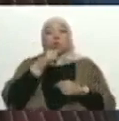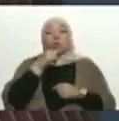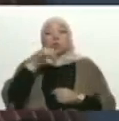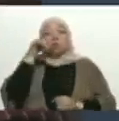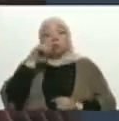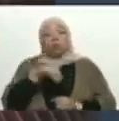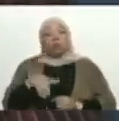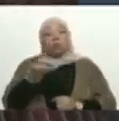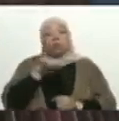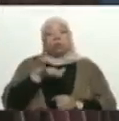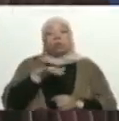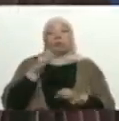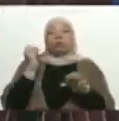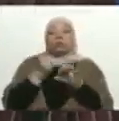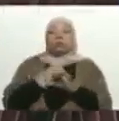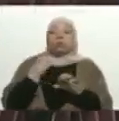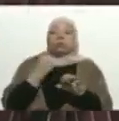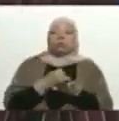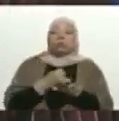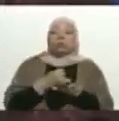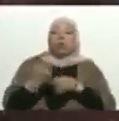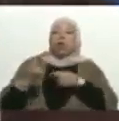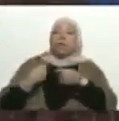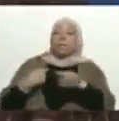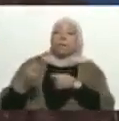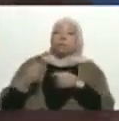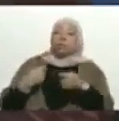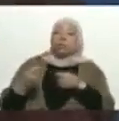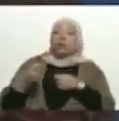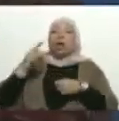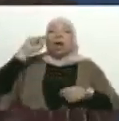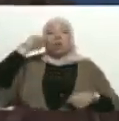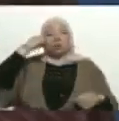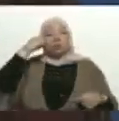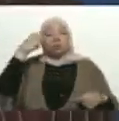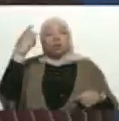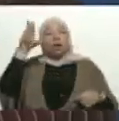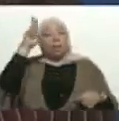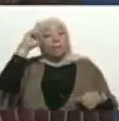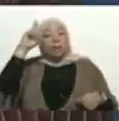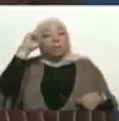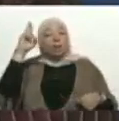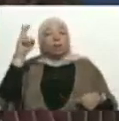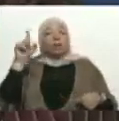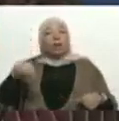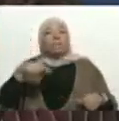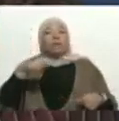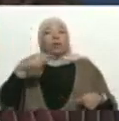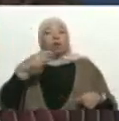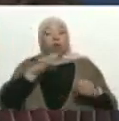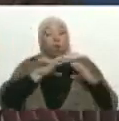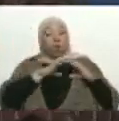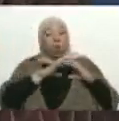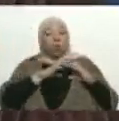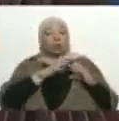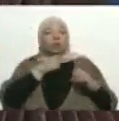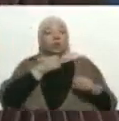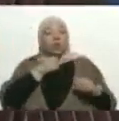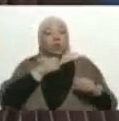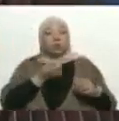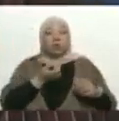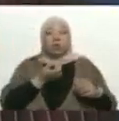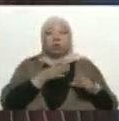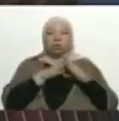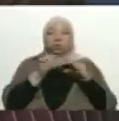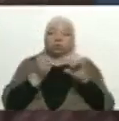poder, pero tremendo, en la manipulación, y repito, de mentes y de corazones. De mentes, corazones, de gusto, de todo lo que